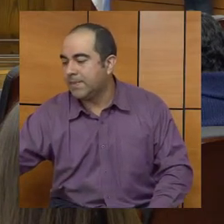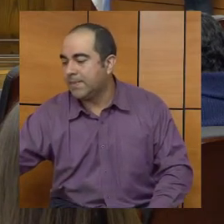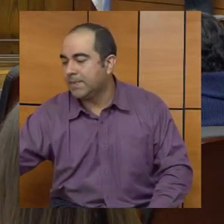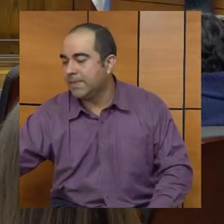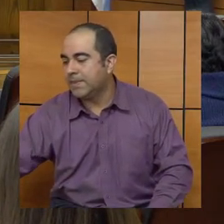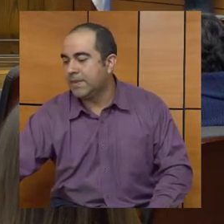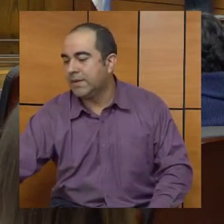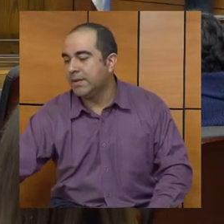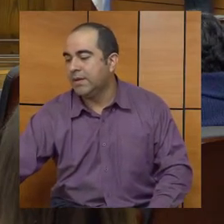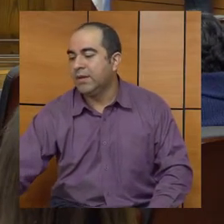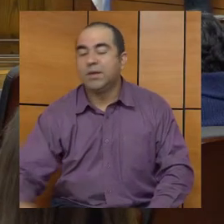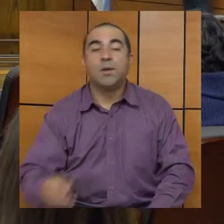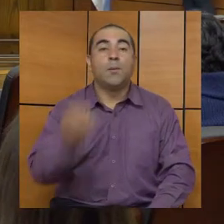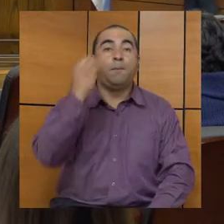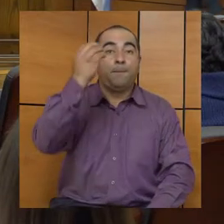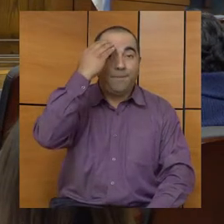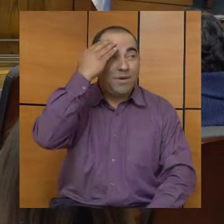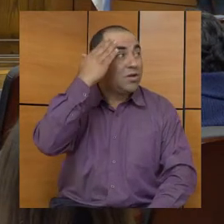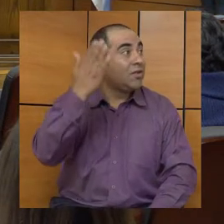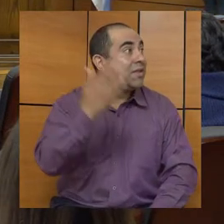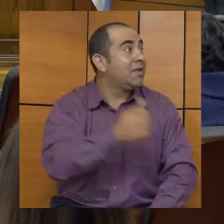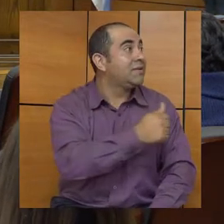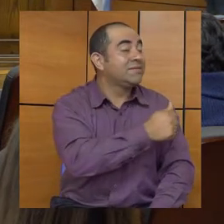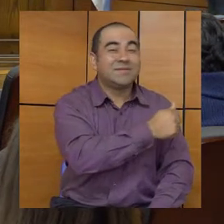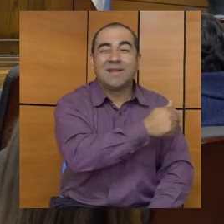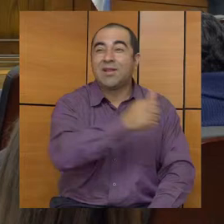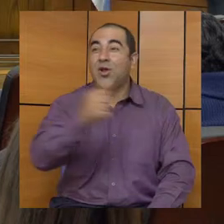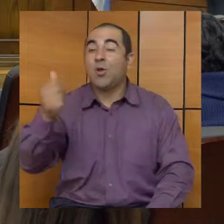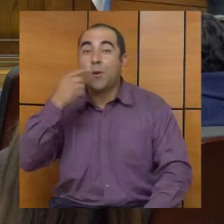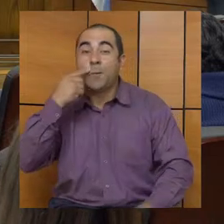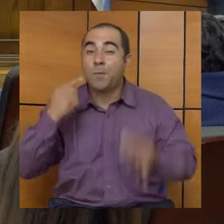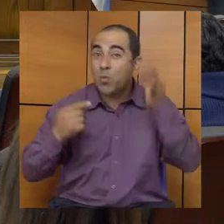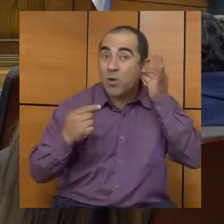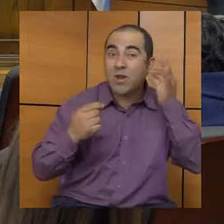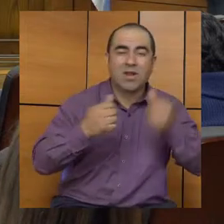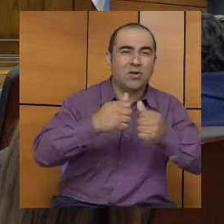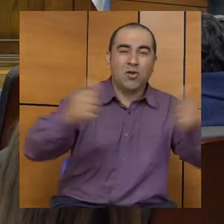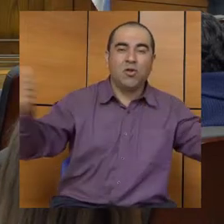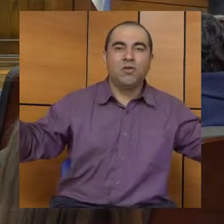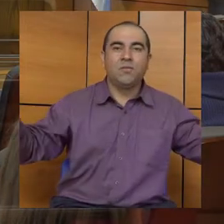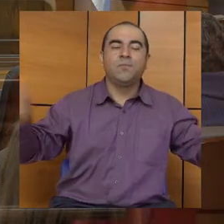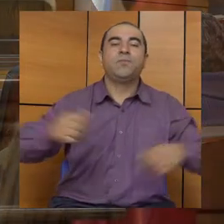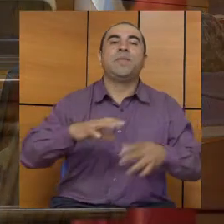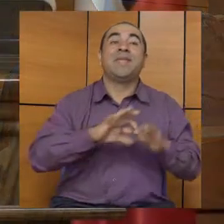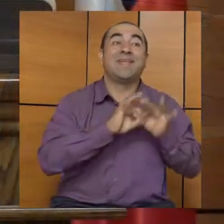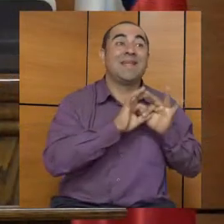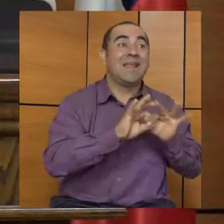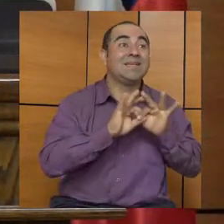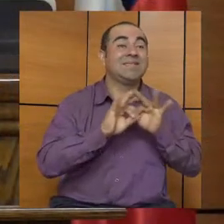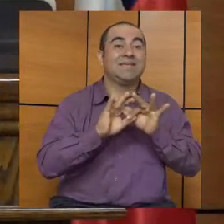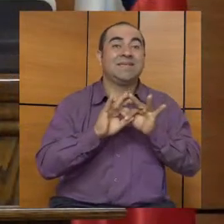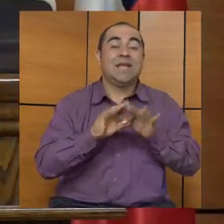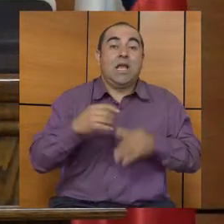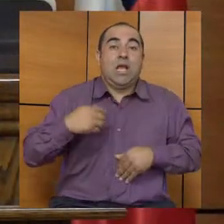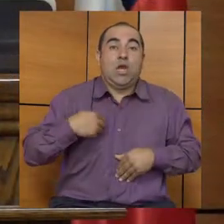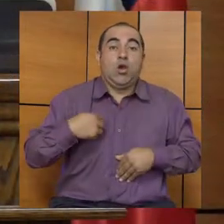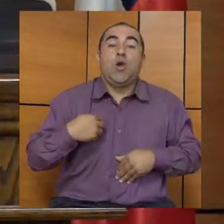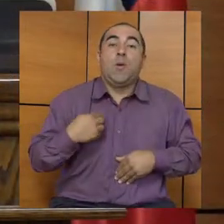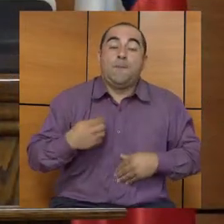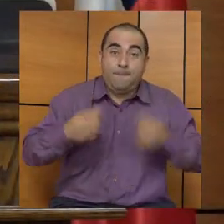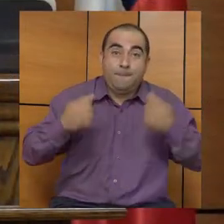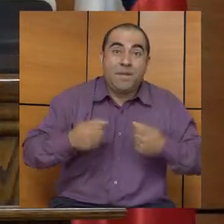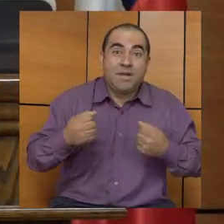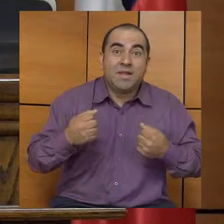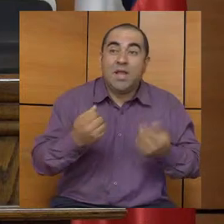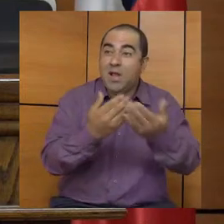Buenos días a todas y todos. Gracias por permitirme saludar